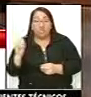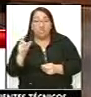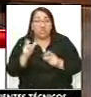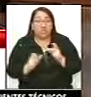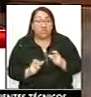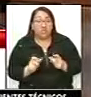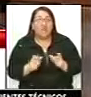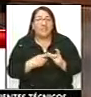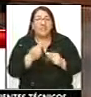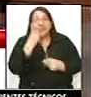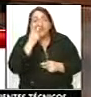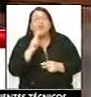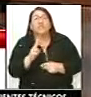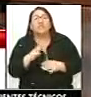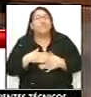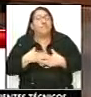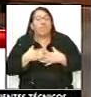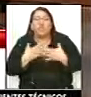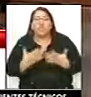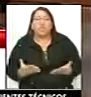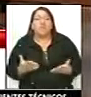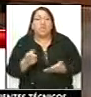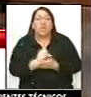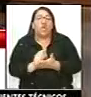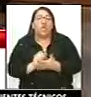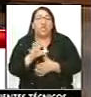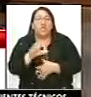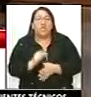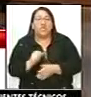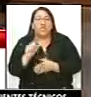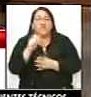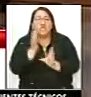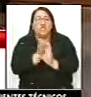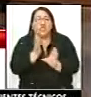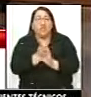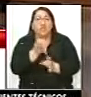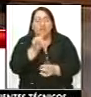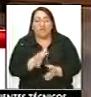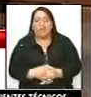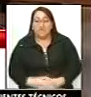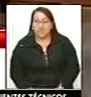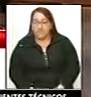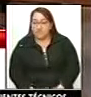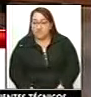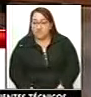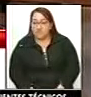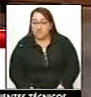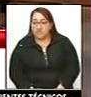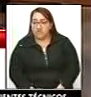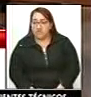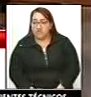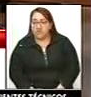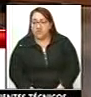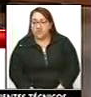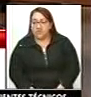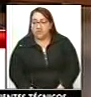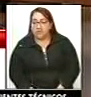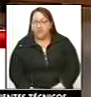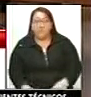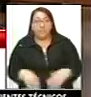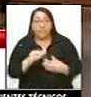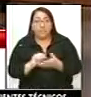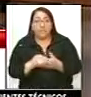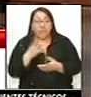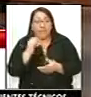esos colegios se ven en la imposibilidad de contratar psicólogos. Esa es la realidad. Tal vez no sea el tema, pero yo se los pongo como un